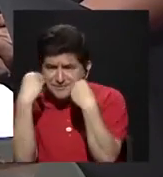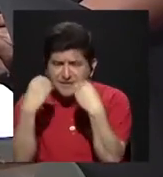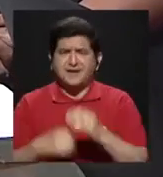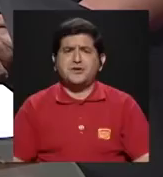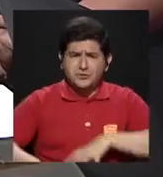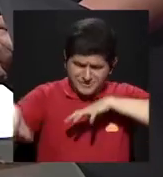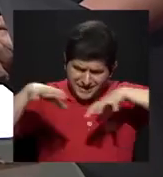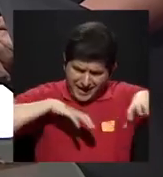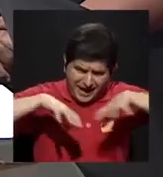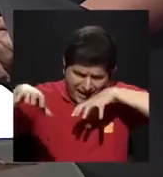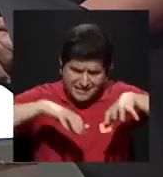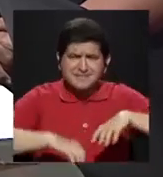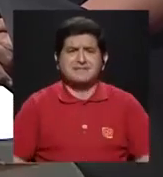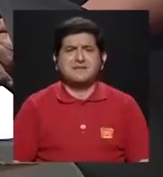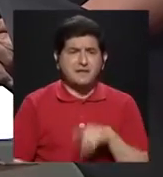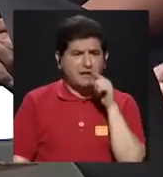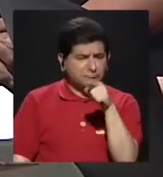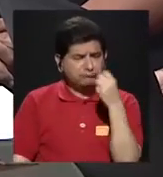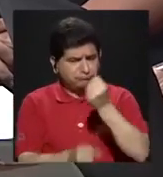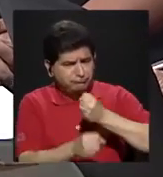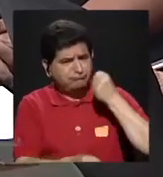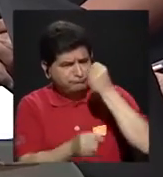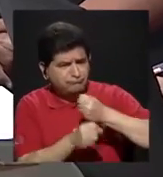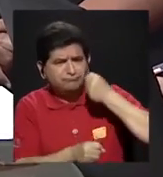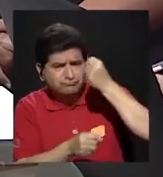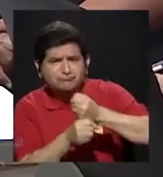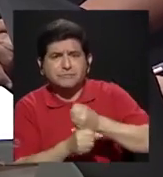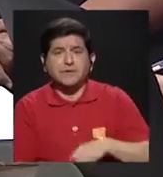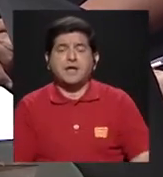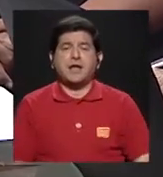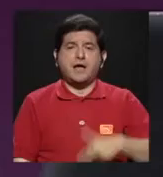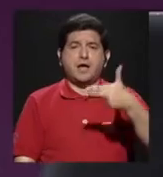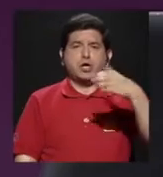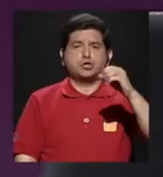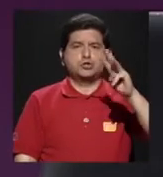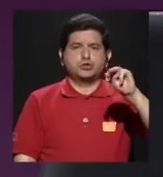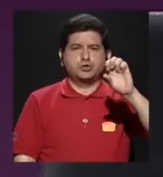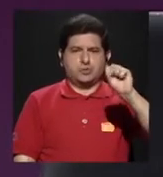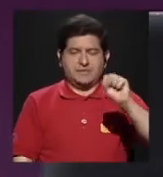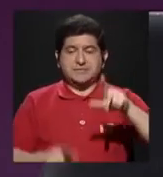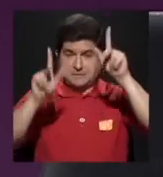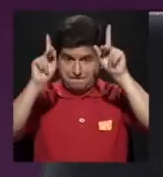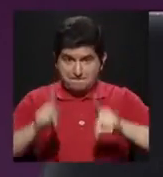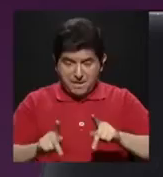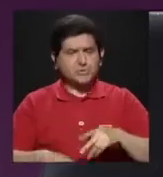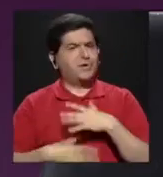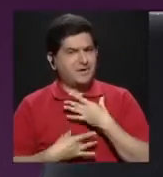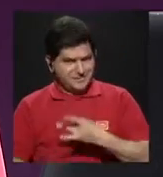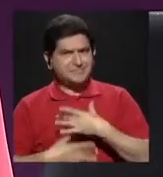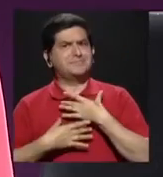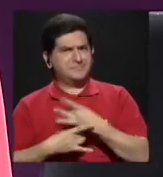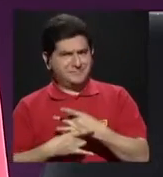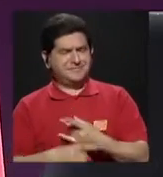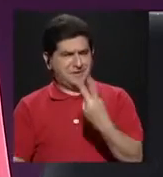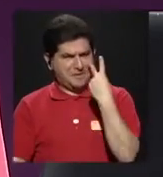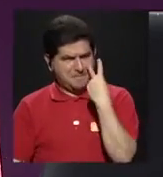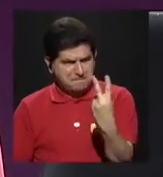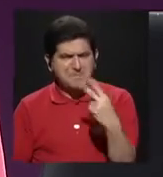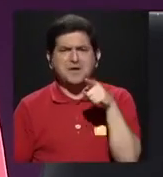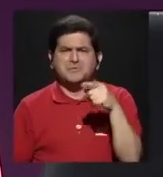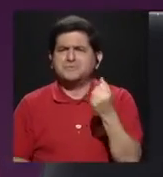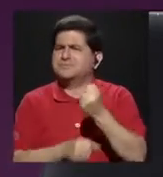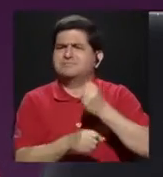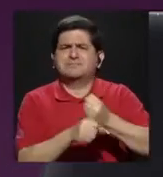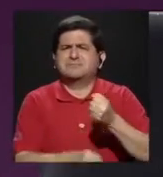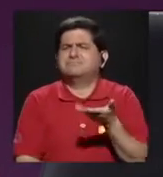la actividad o de las actividades a las que ustedes se dedican en Chomes. Yo estoy segura que el público estará muy interesado en ver qué es lo que